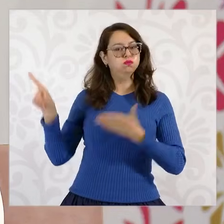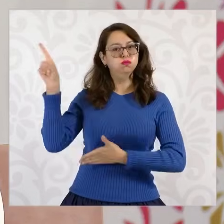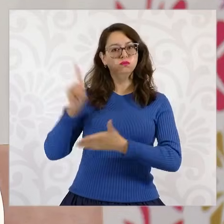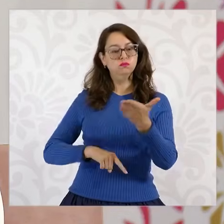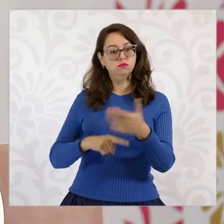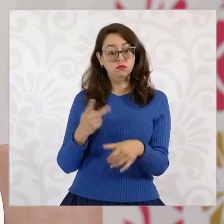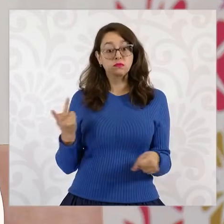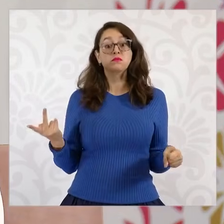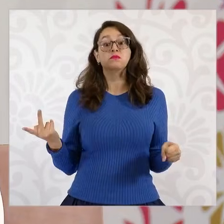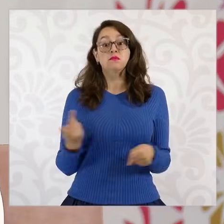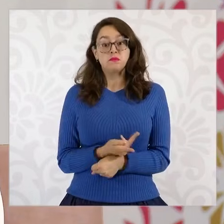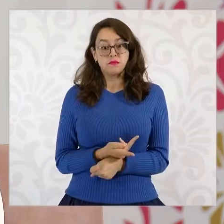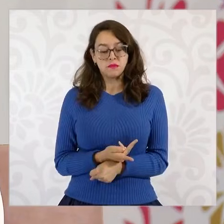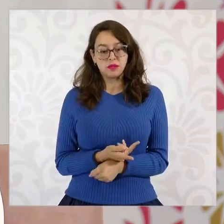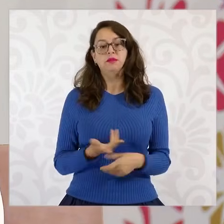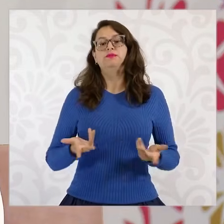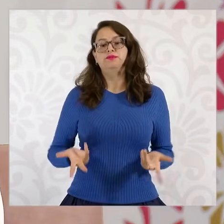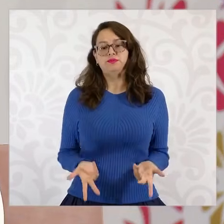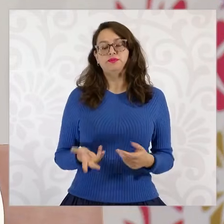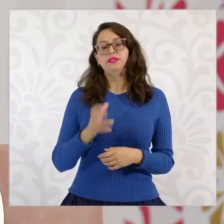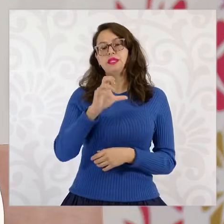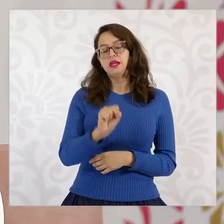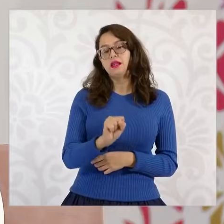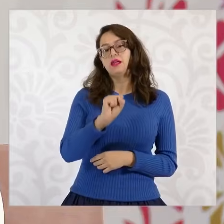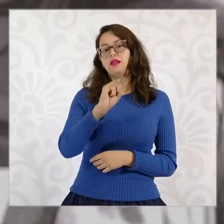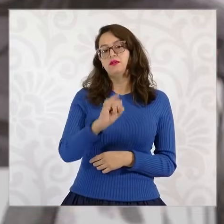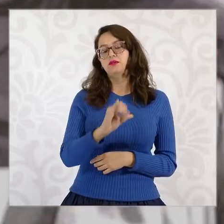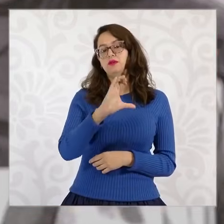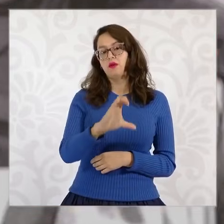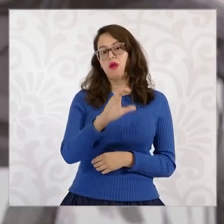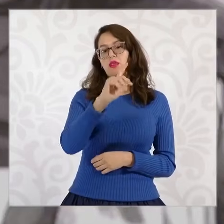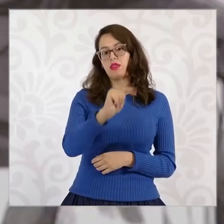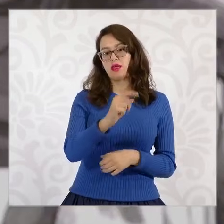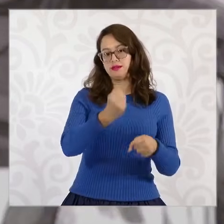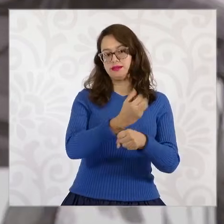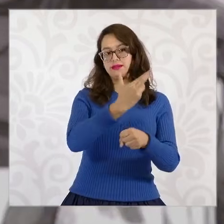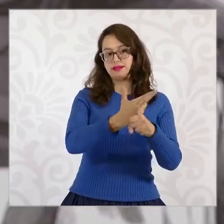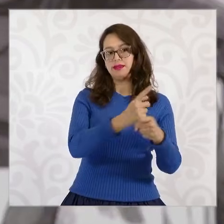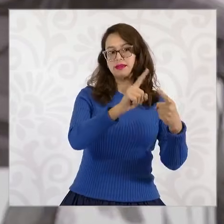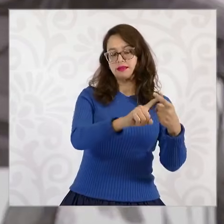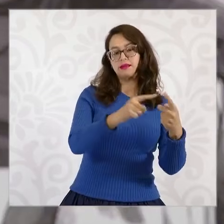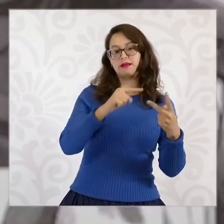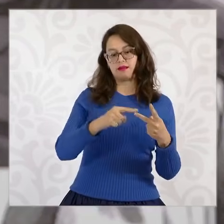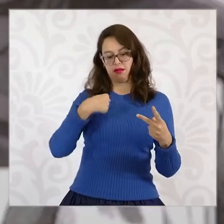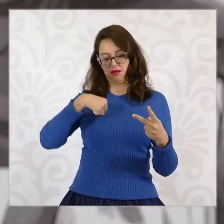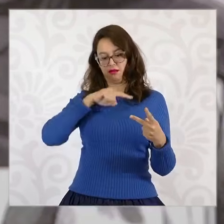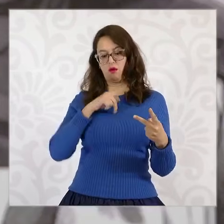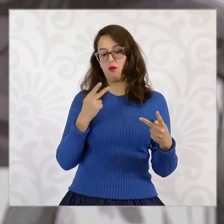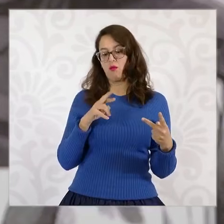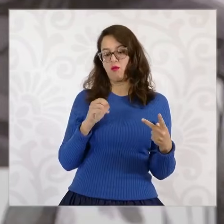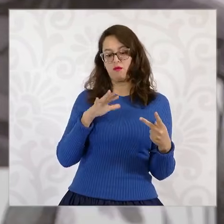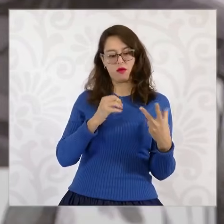de la Secretaría de Infraestructura, Comunicaciones y Transportes, y nosotros recolocamos a muchas de